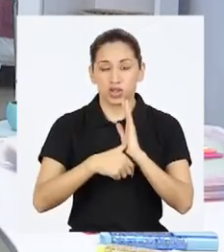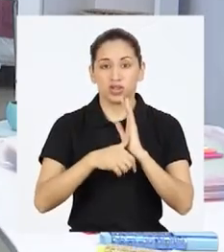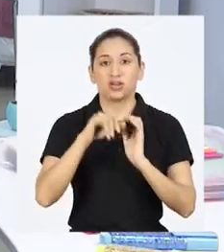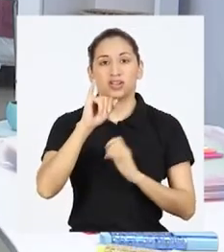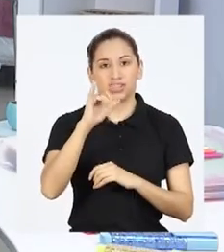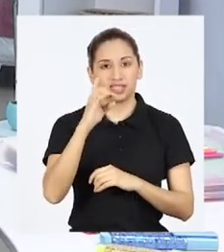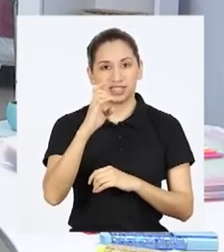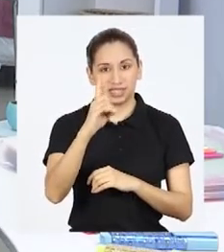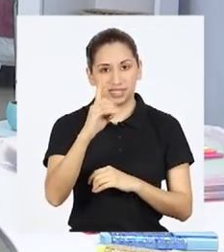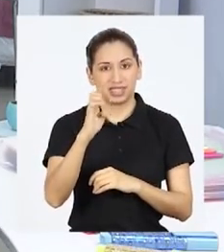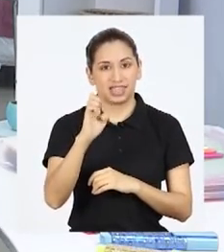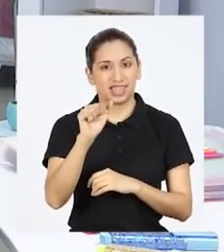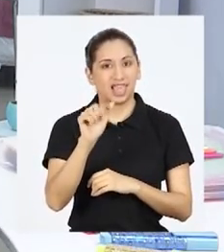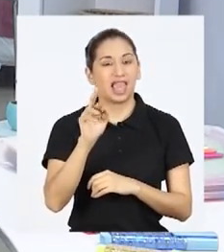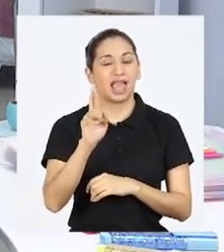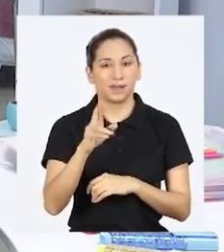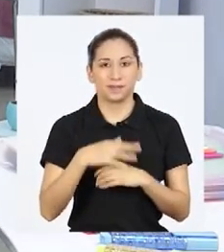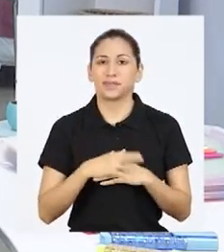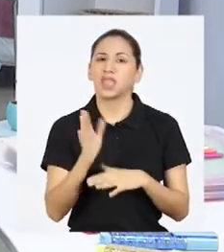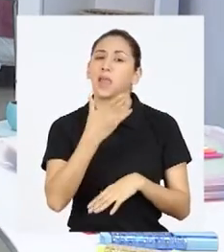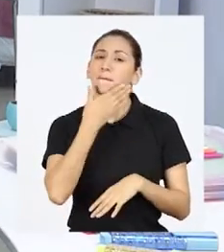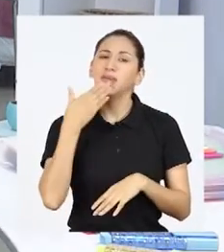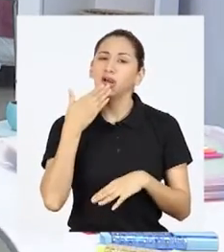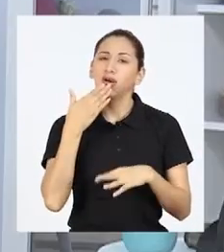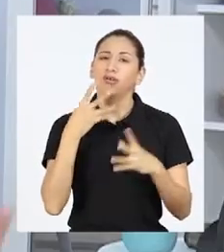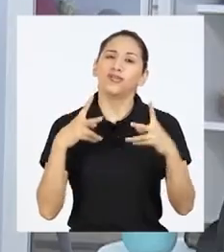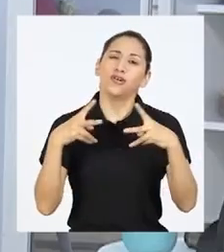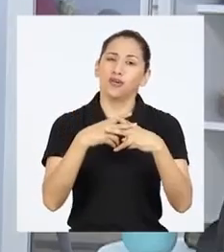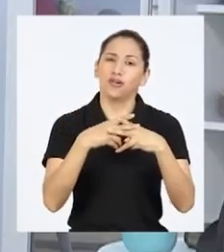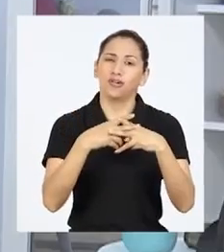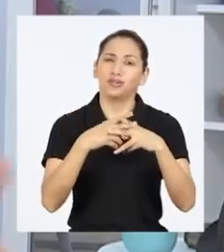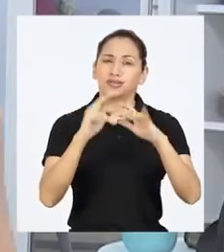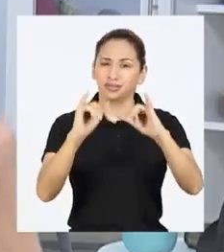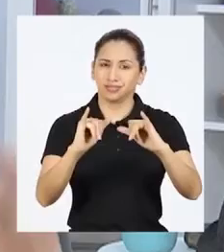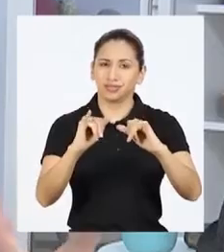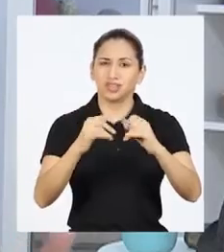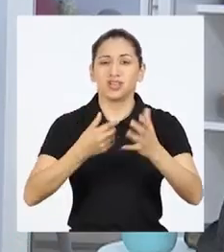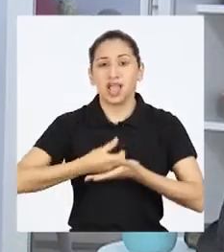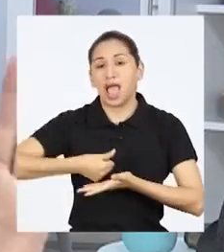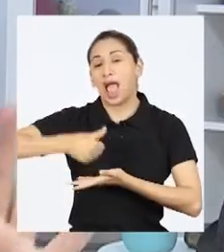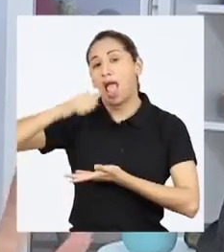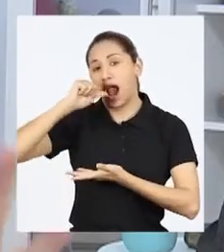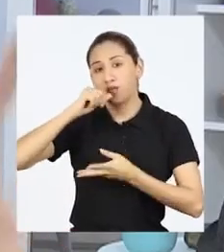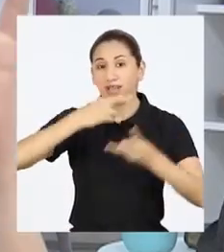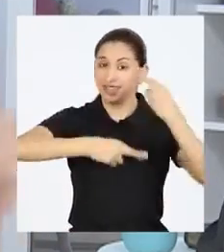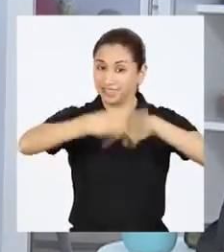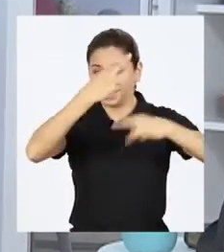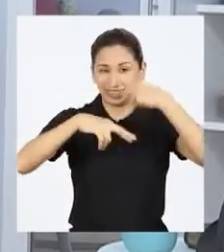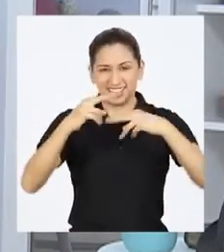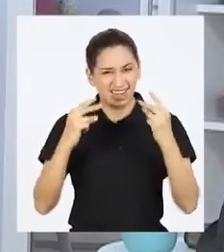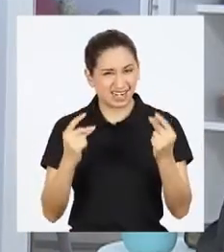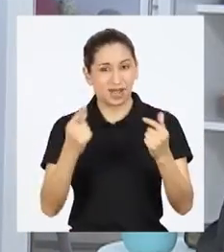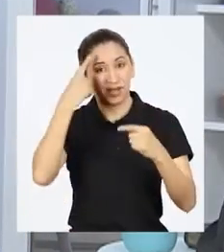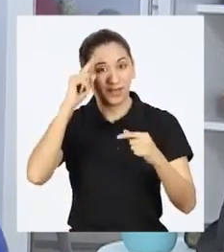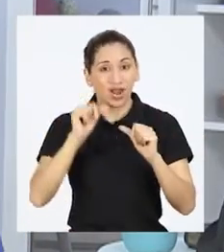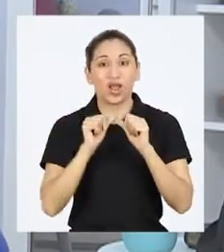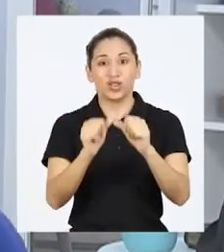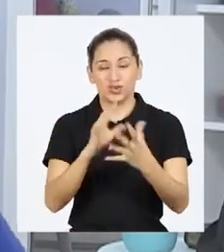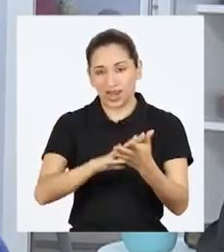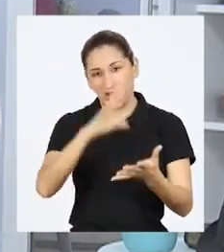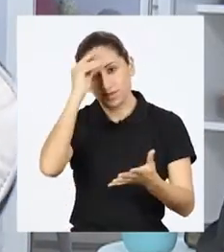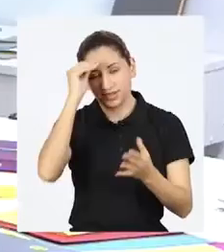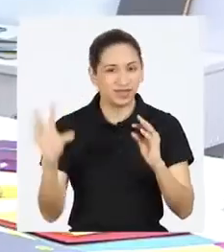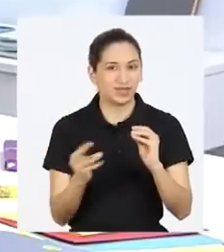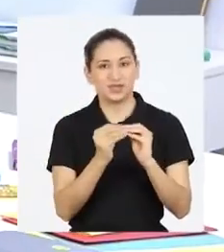idear. Aunque mejor vayamos a una pausa comercial. Quizás tomemos un vaso con agua y regresamos rápido para seguir